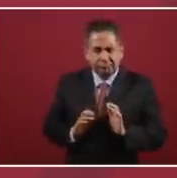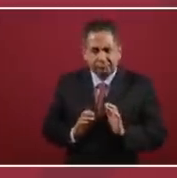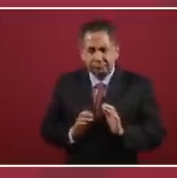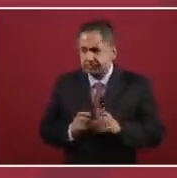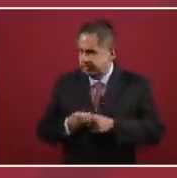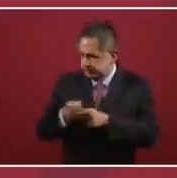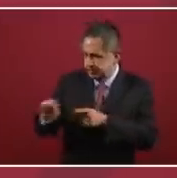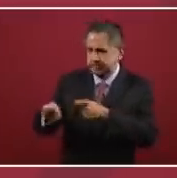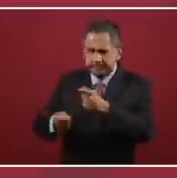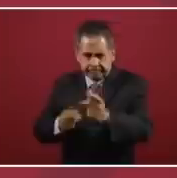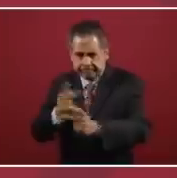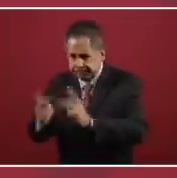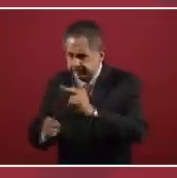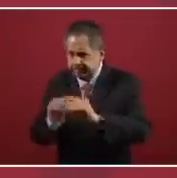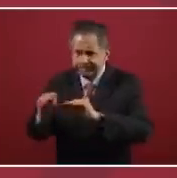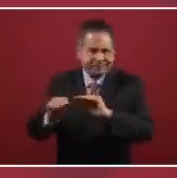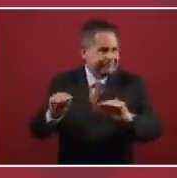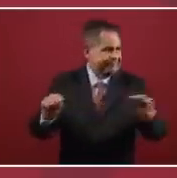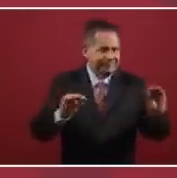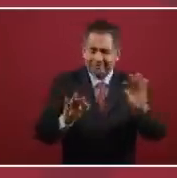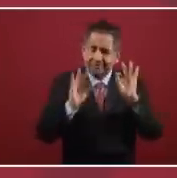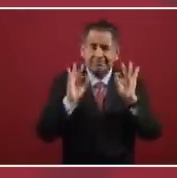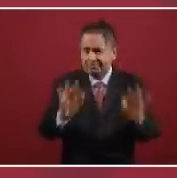demanda, porque